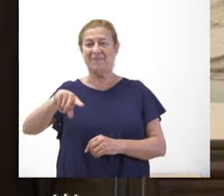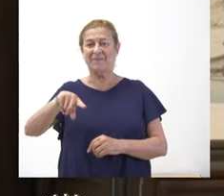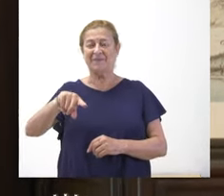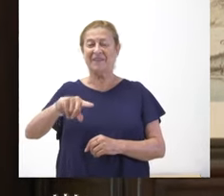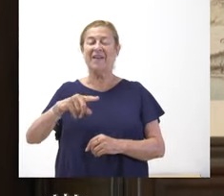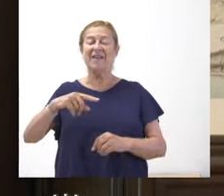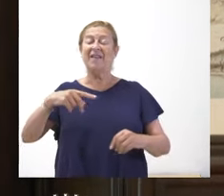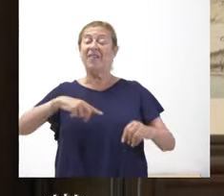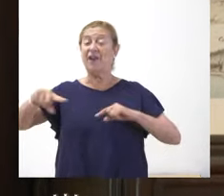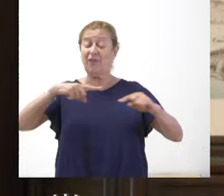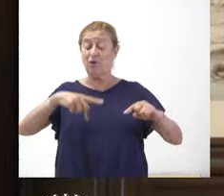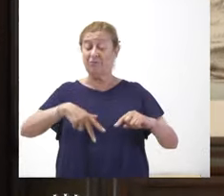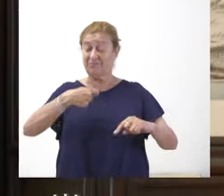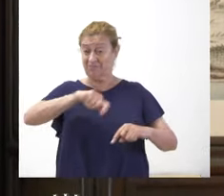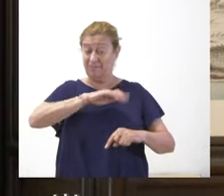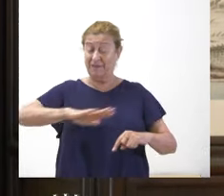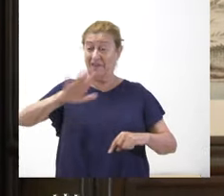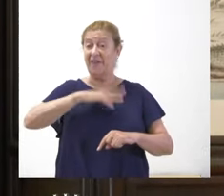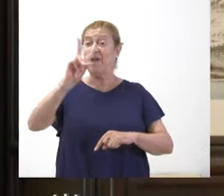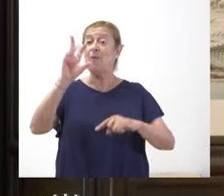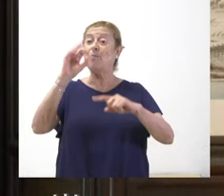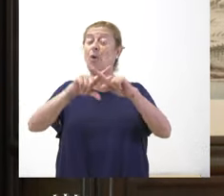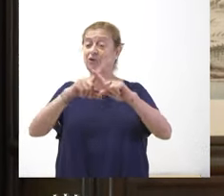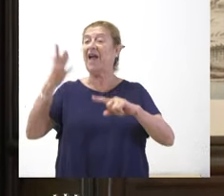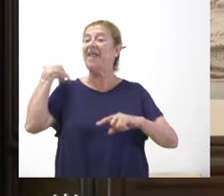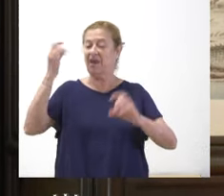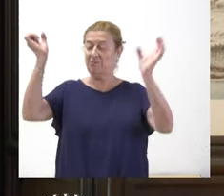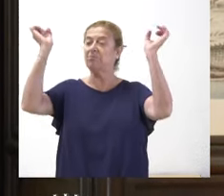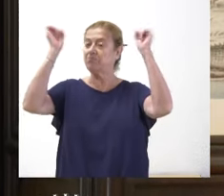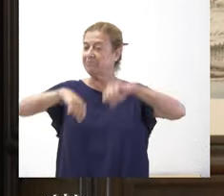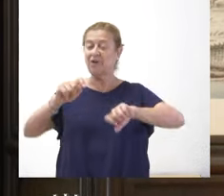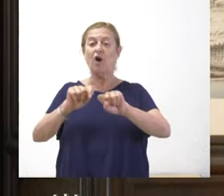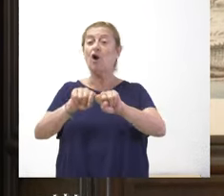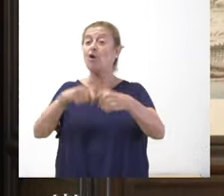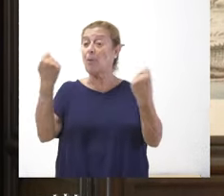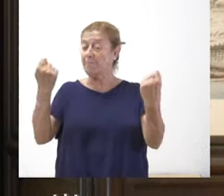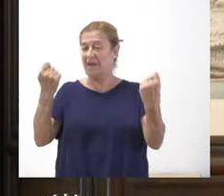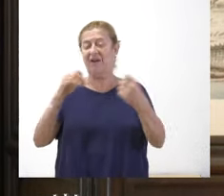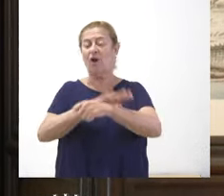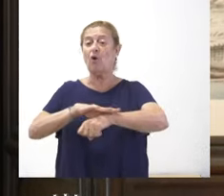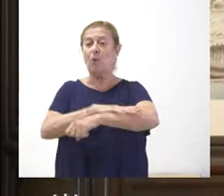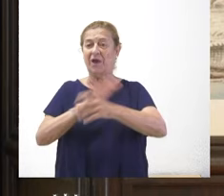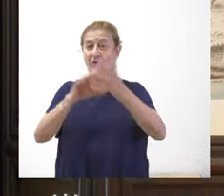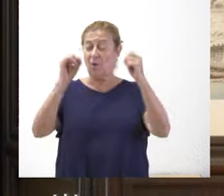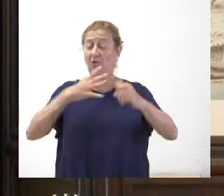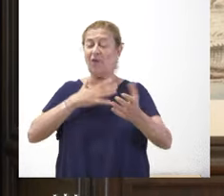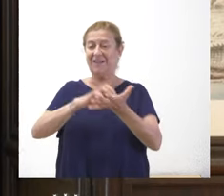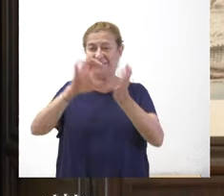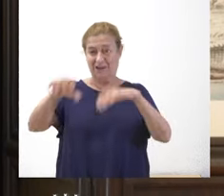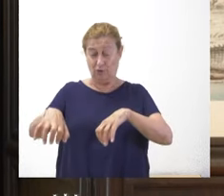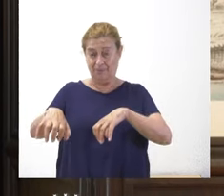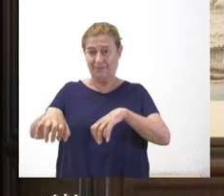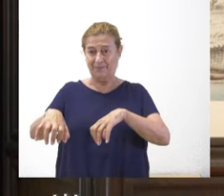la dirección Nacional de voz toma la decisión ayer de romper el pacto de gobierno de Castilla y